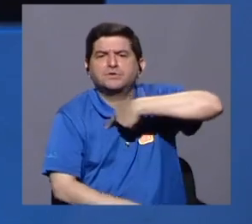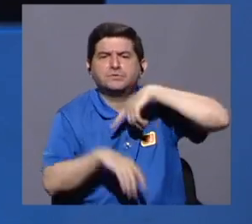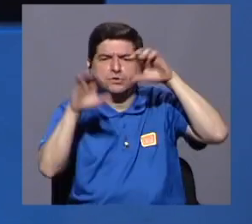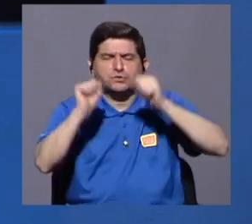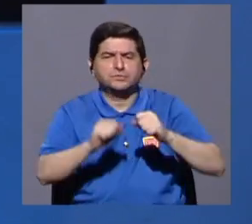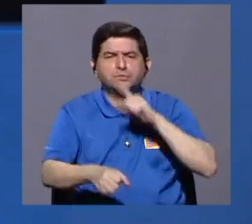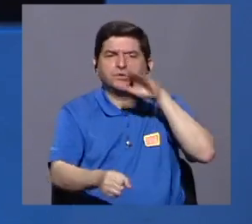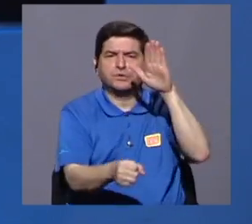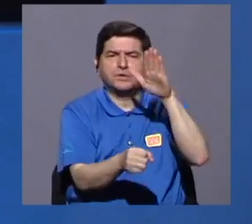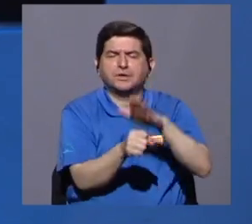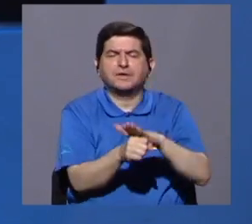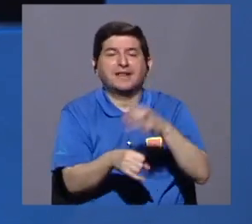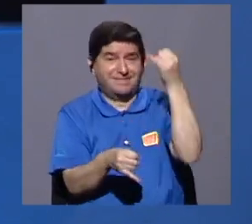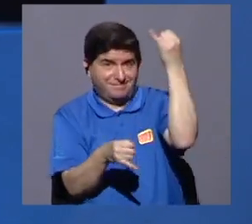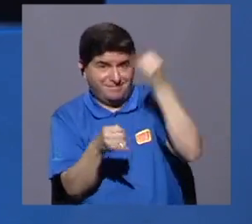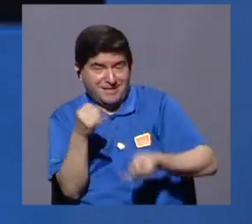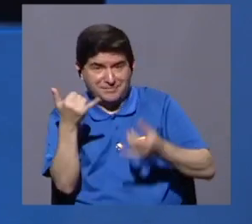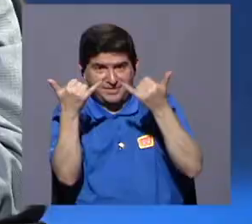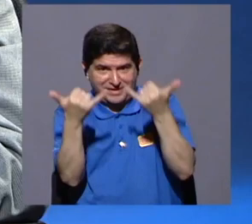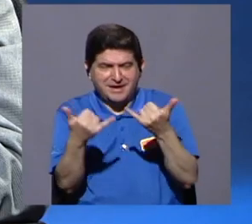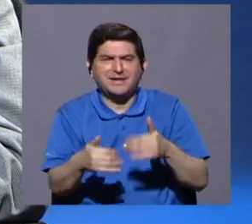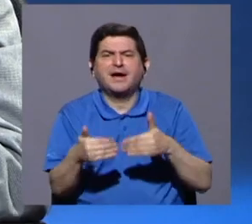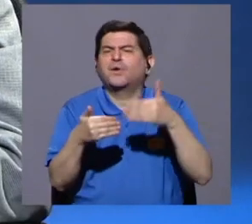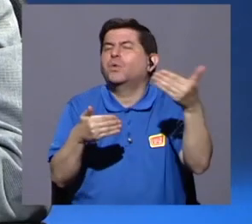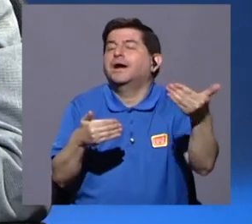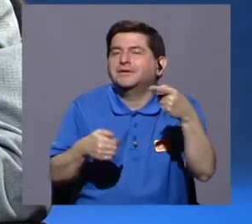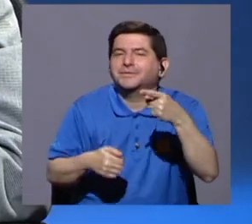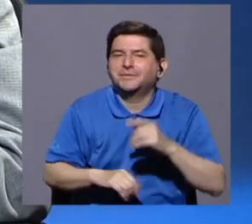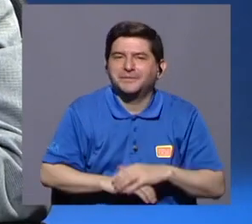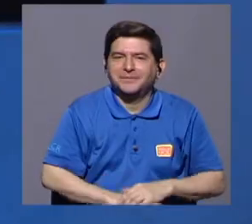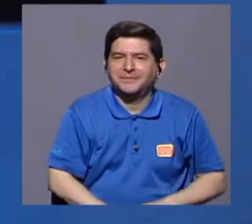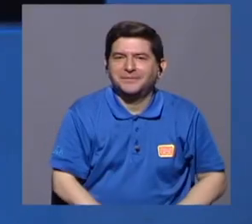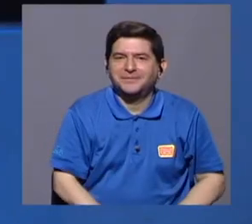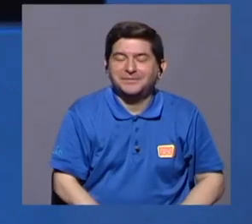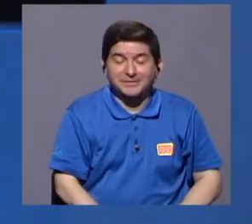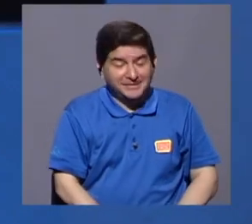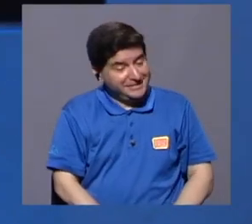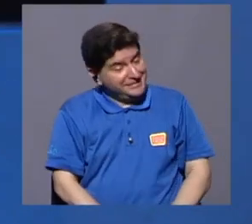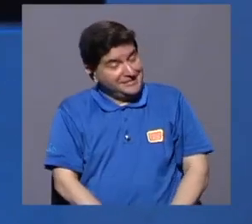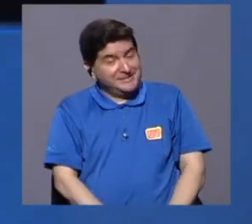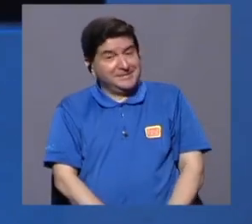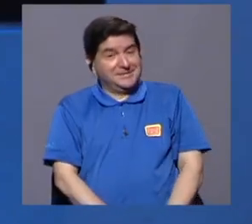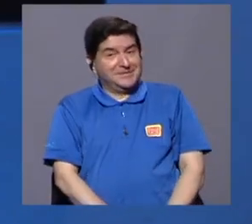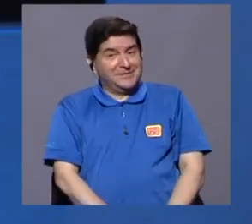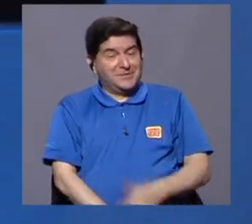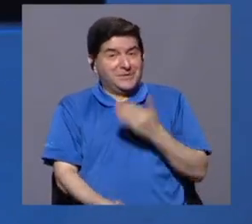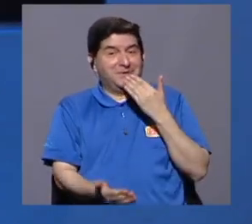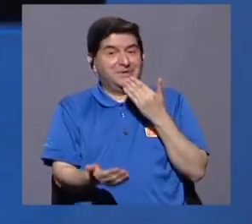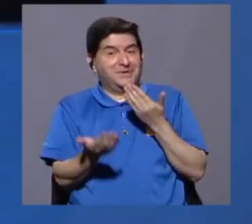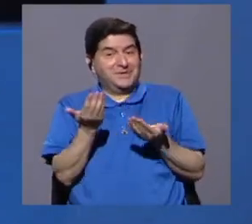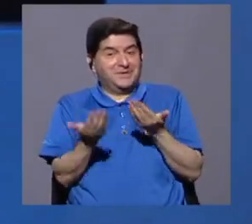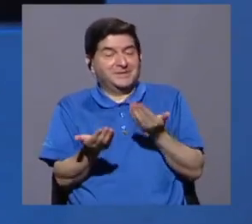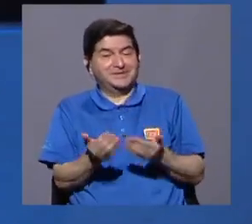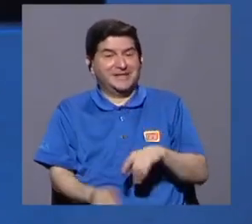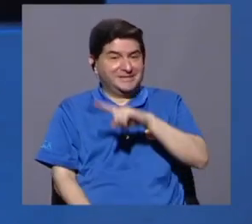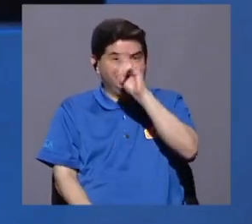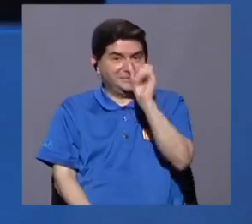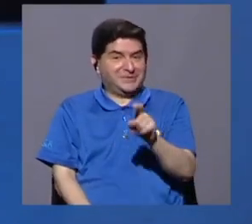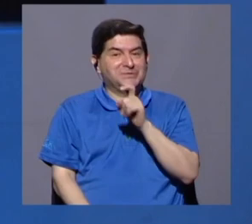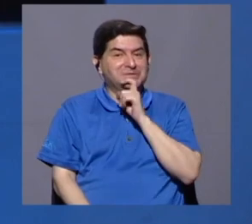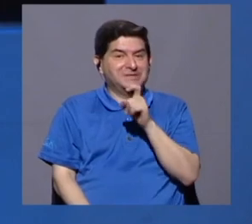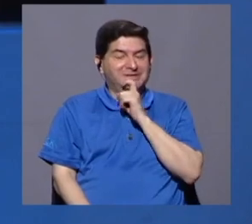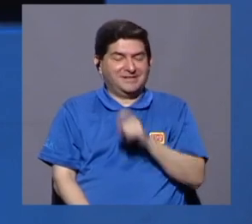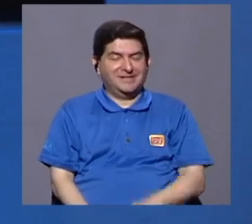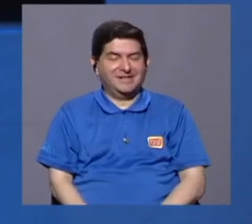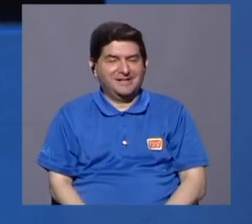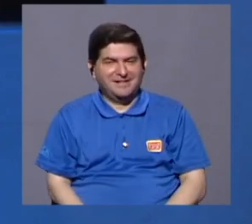llevarlo a cabo finalizarlo preguntar cuándo bueno una pregunta un poco difícil este porque